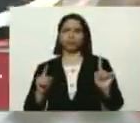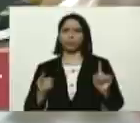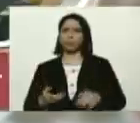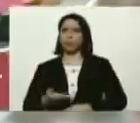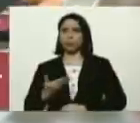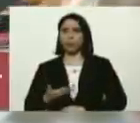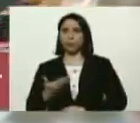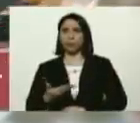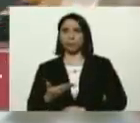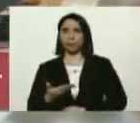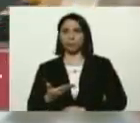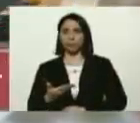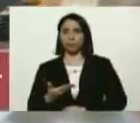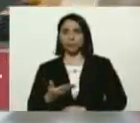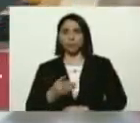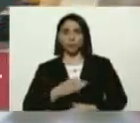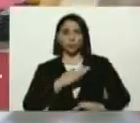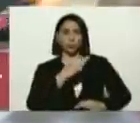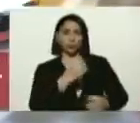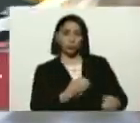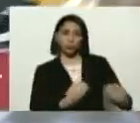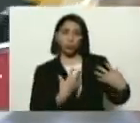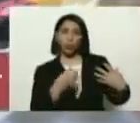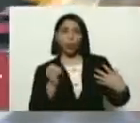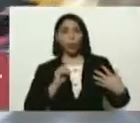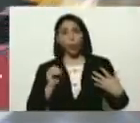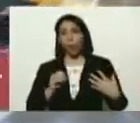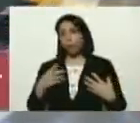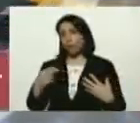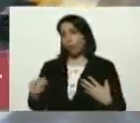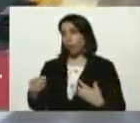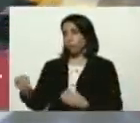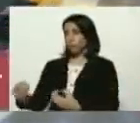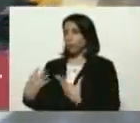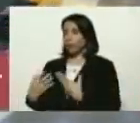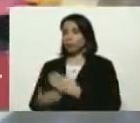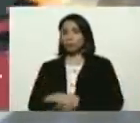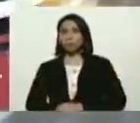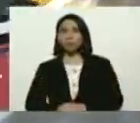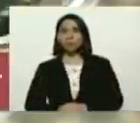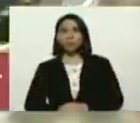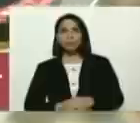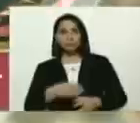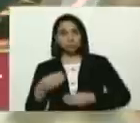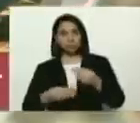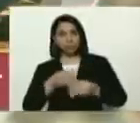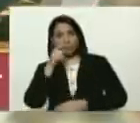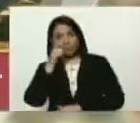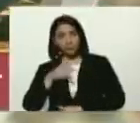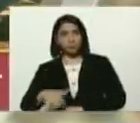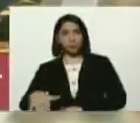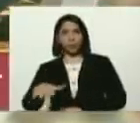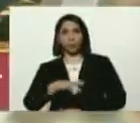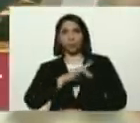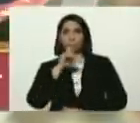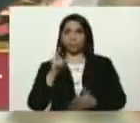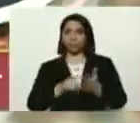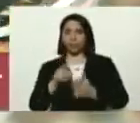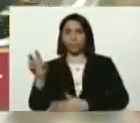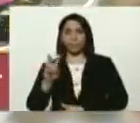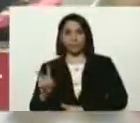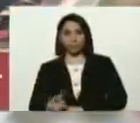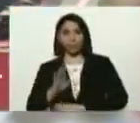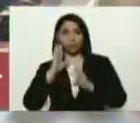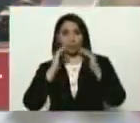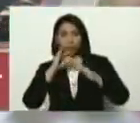sustancial entre contagiarse y no contagiarse. En general, la población venezolana ha